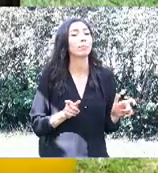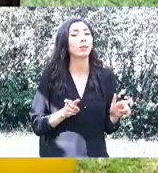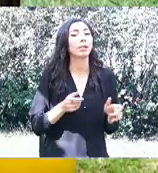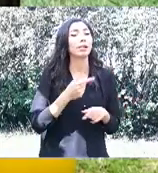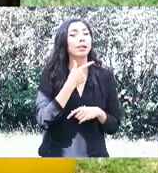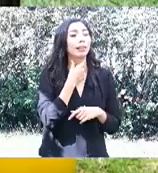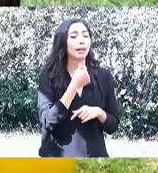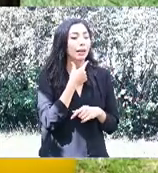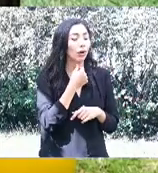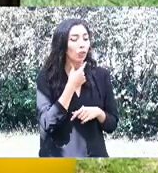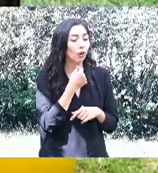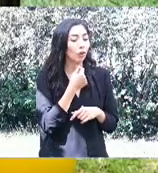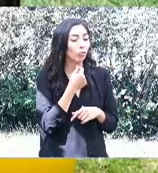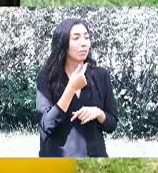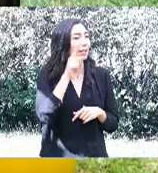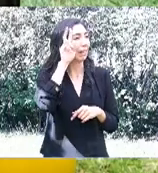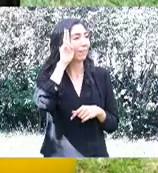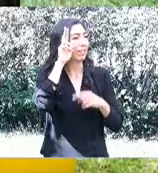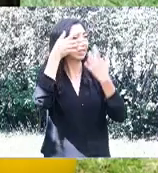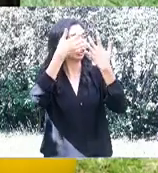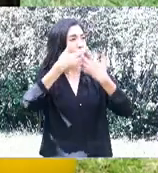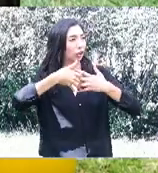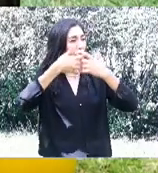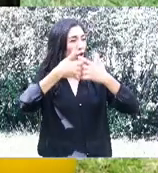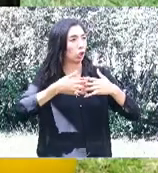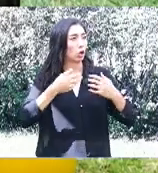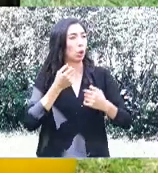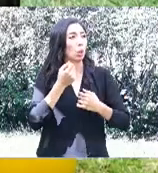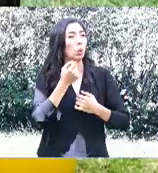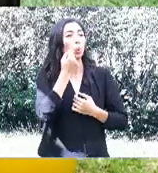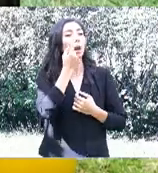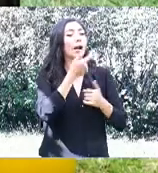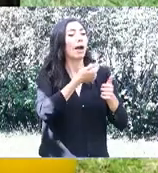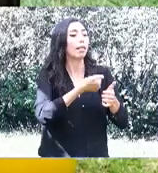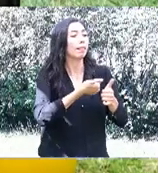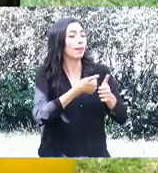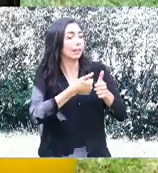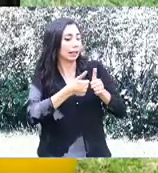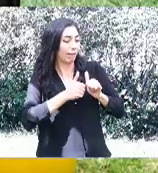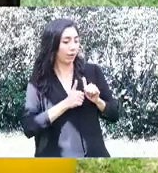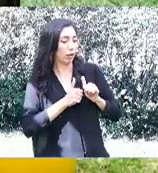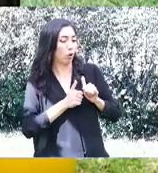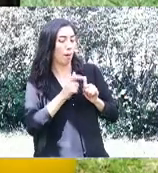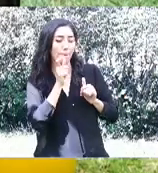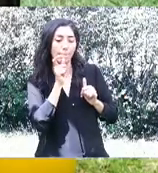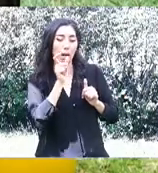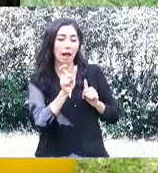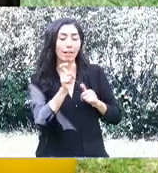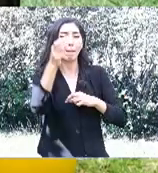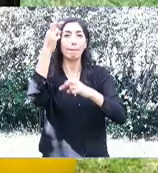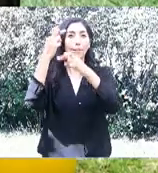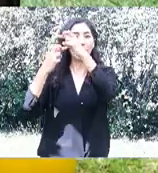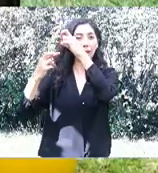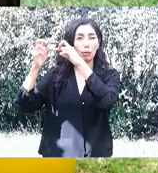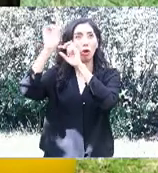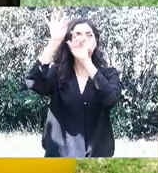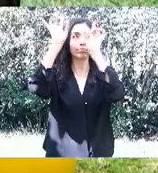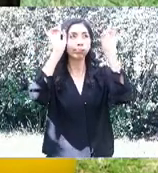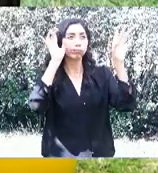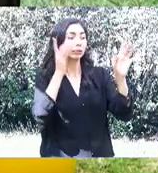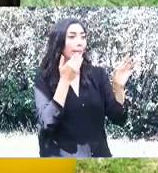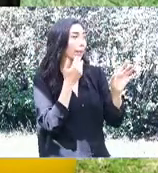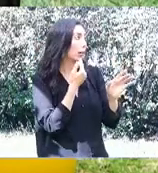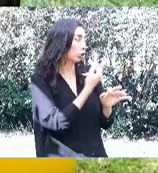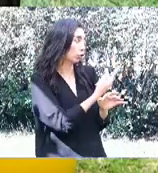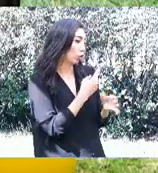gustaría no irme sin que tuviéramos una pequeña reflexión sobre Cuáles son los desafíos eh respecto precisamente del concepto de patrimonio astronómico Y cómo quizás en el trabajo en conjunto que